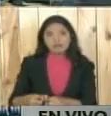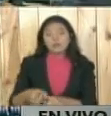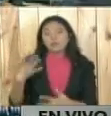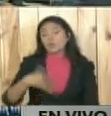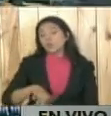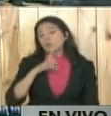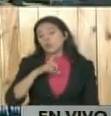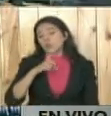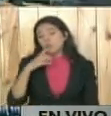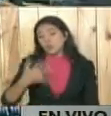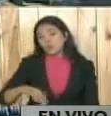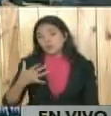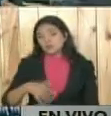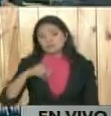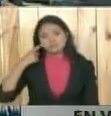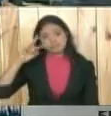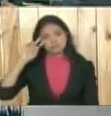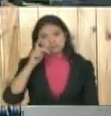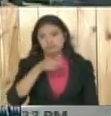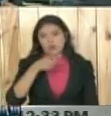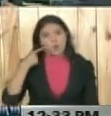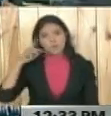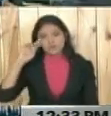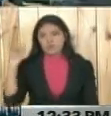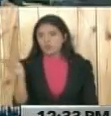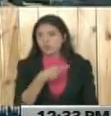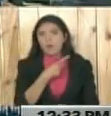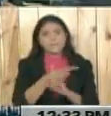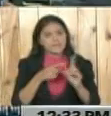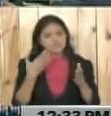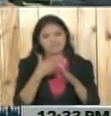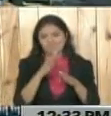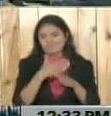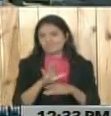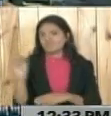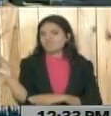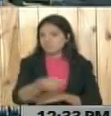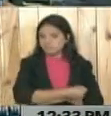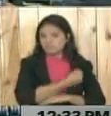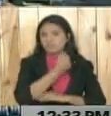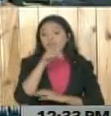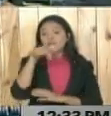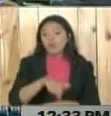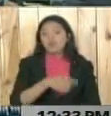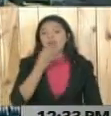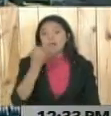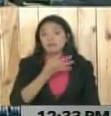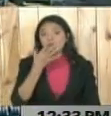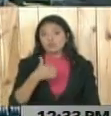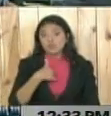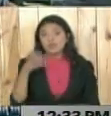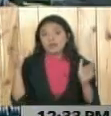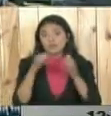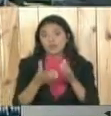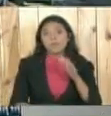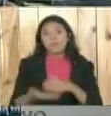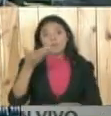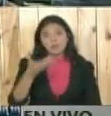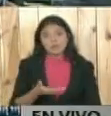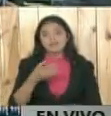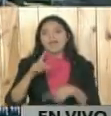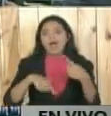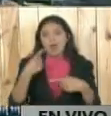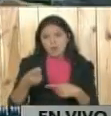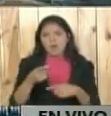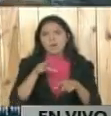dura, dura contra los especuladores y parásitos, pero la vamos a ganar, ¿no? Esta tarde tengo una reunión muy importante, de todo eso vamos a hablar